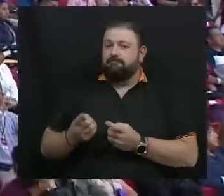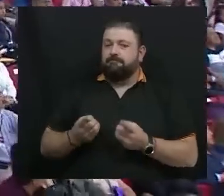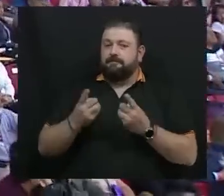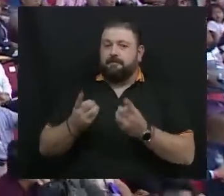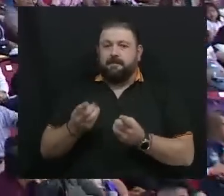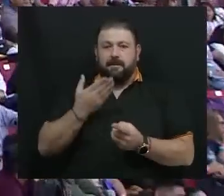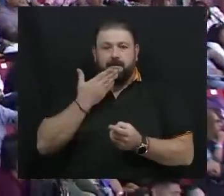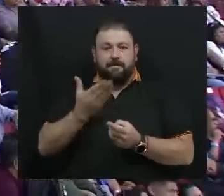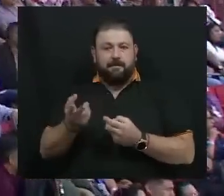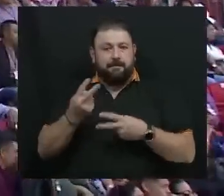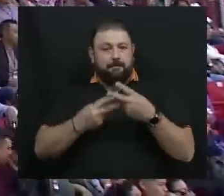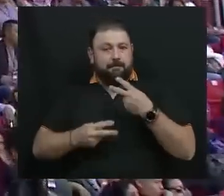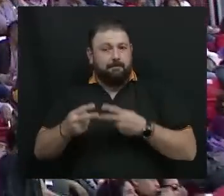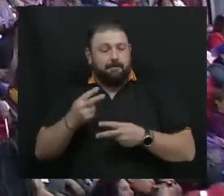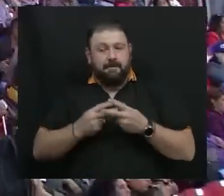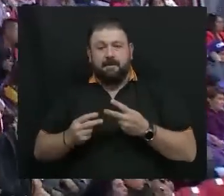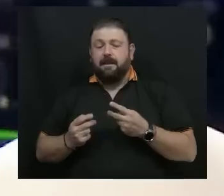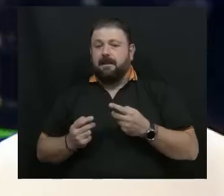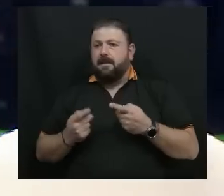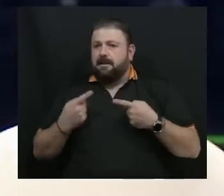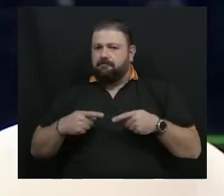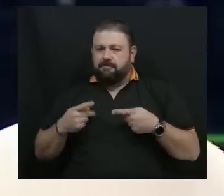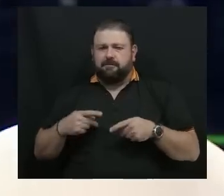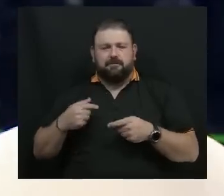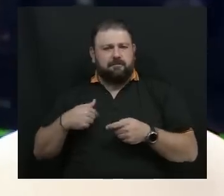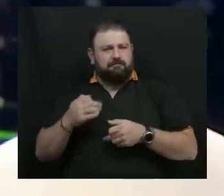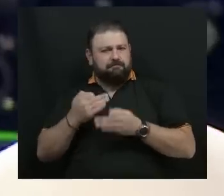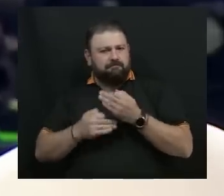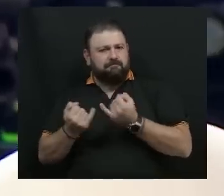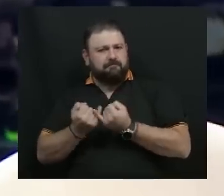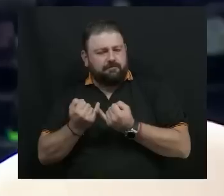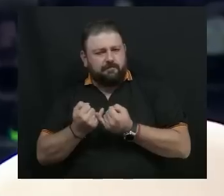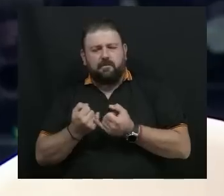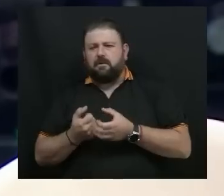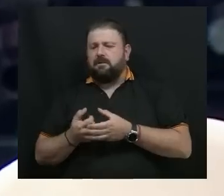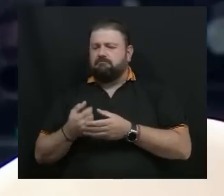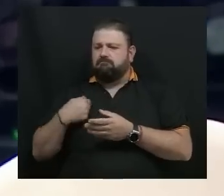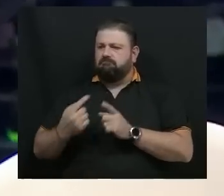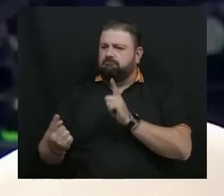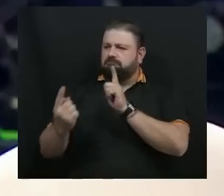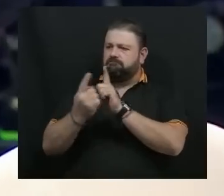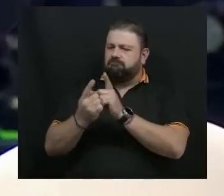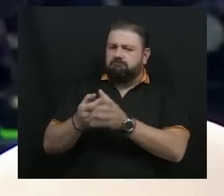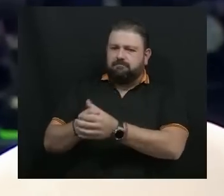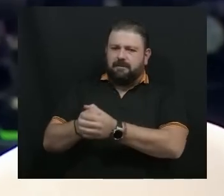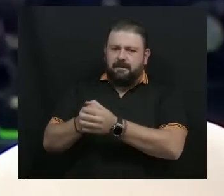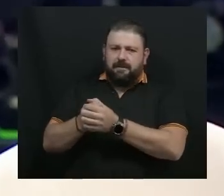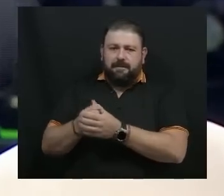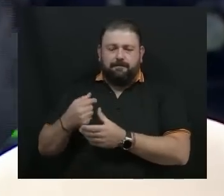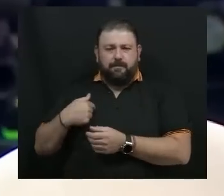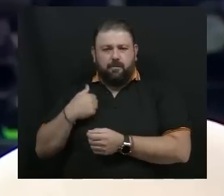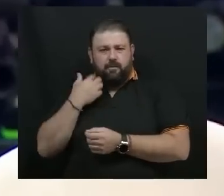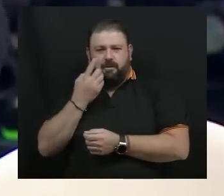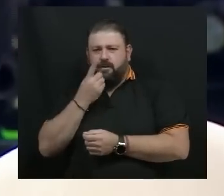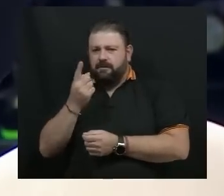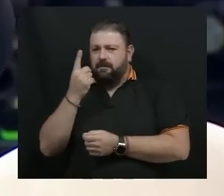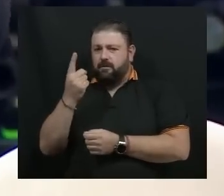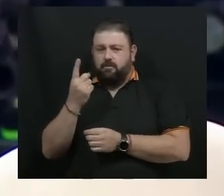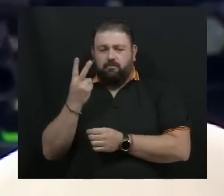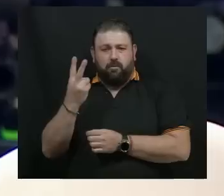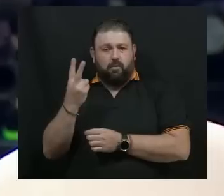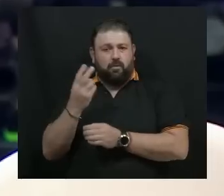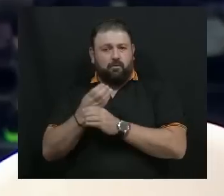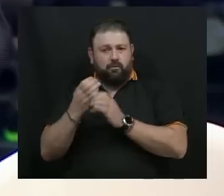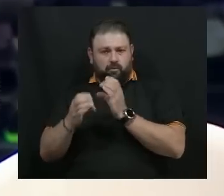saludo, me presento y les digo: bueno, amigos, con esta propuesta usted va a resolver 2 cosas. La primera, bueno, varias cosas,